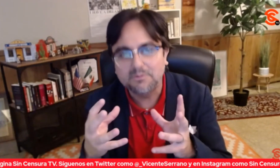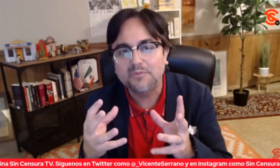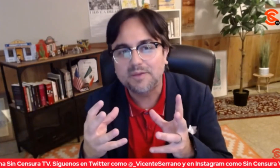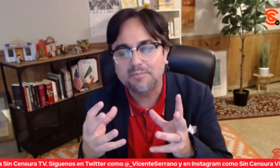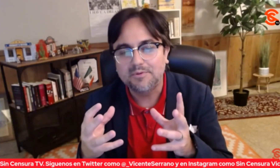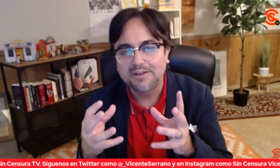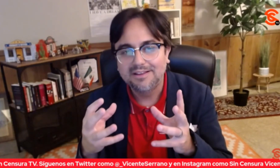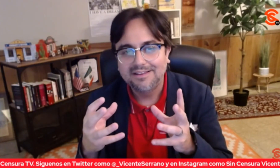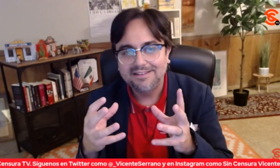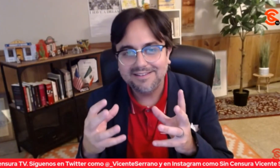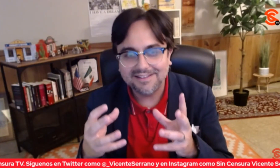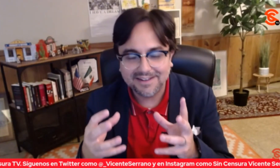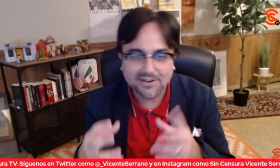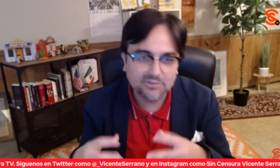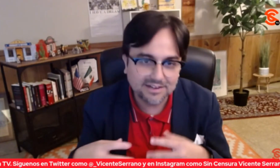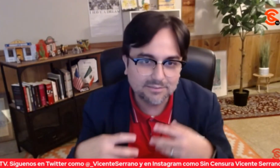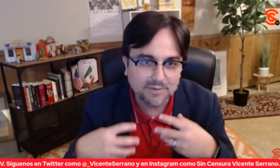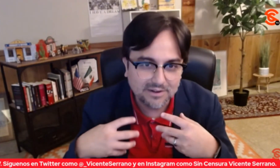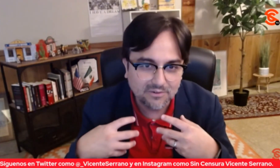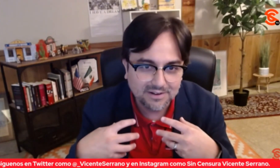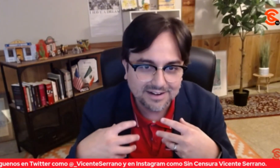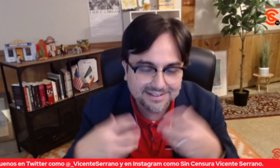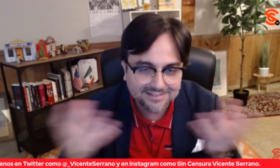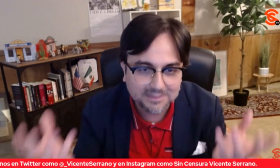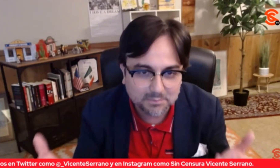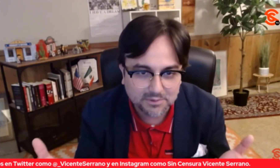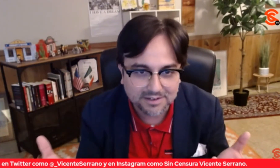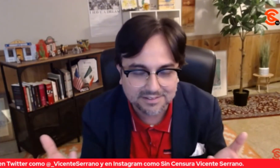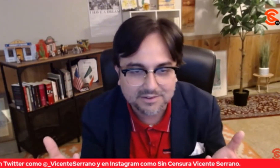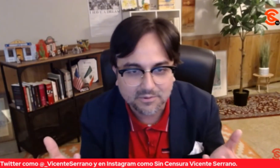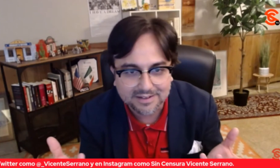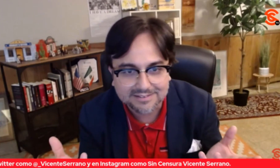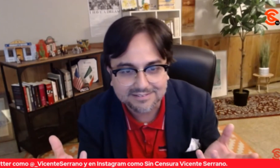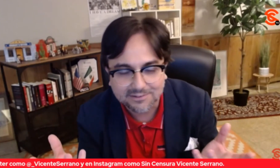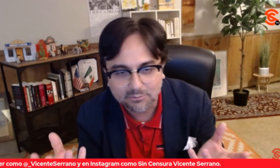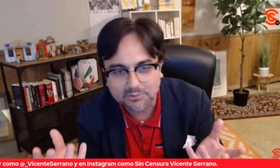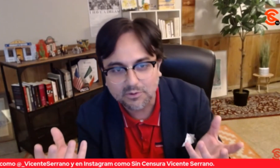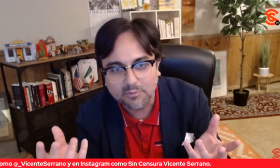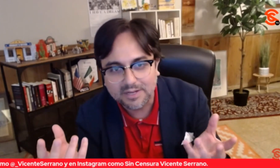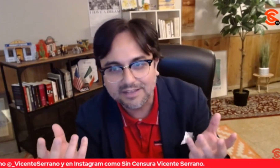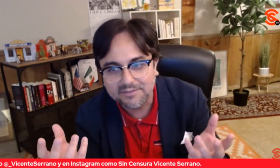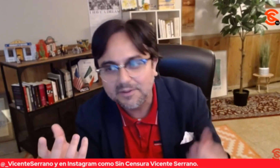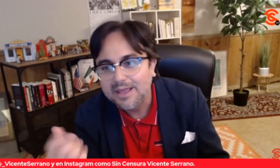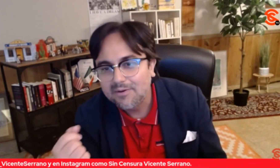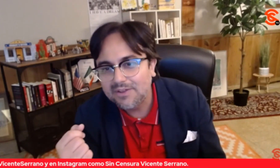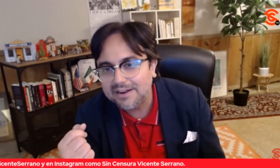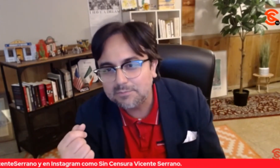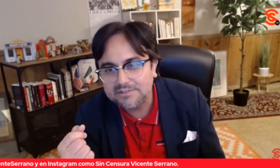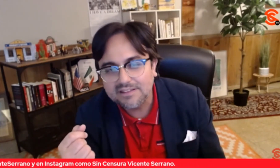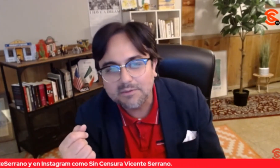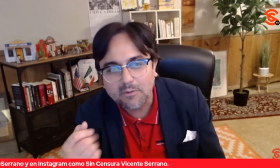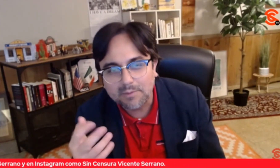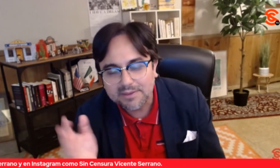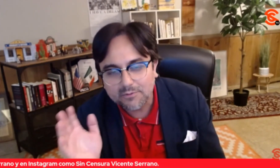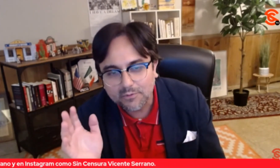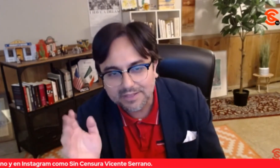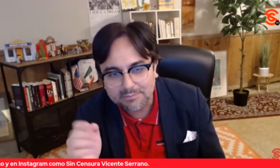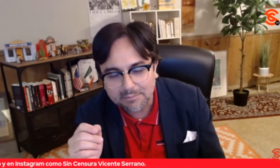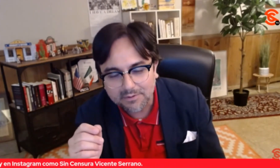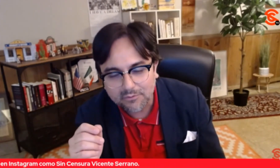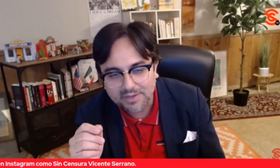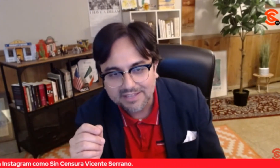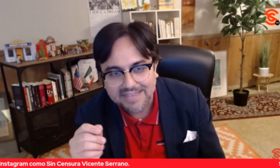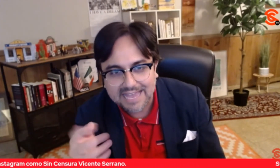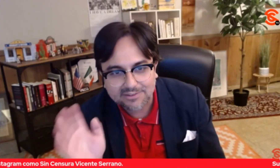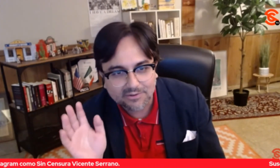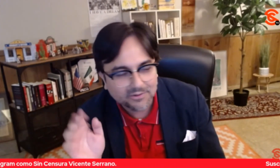al mismo tiempo, y que Ricardo Salinas Pliego haría este tipo de ridiculeces en los medios de comunicación. Bueno, la respuesta de mi